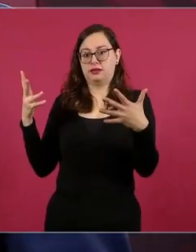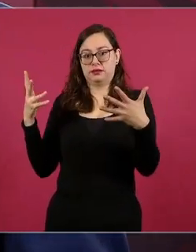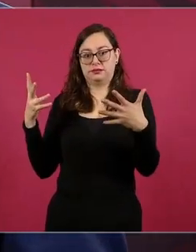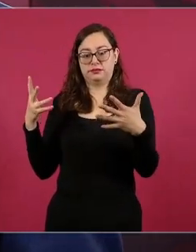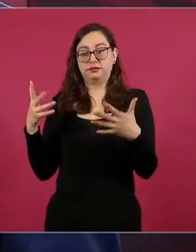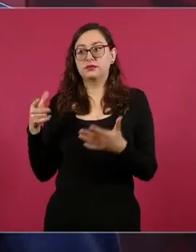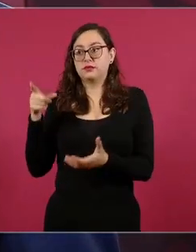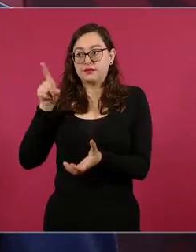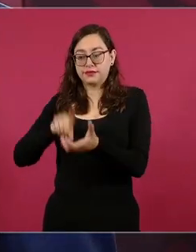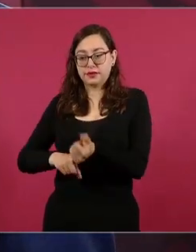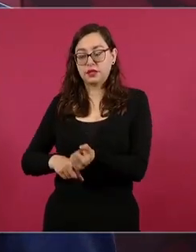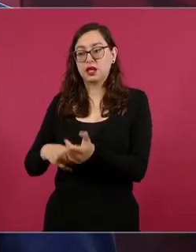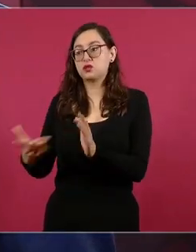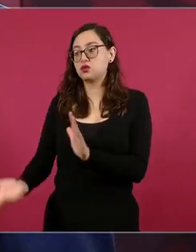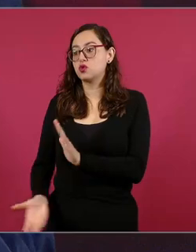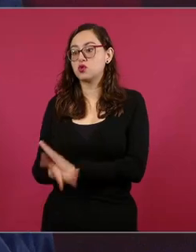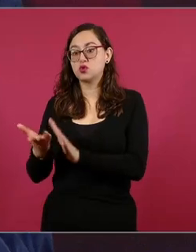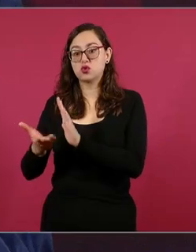ingeniería